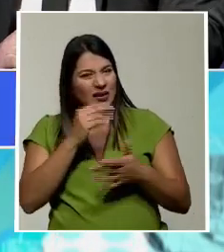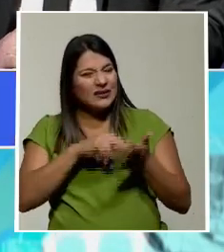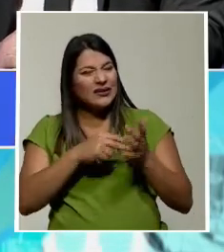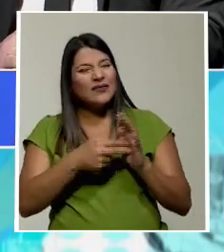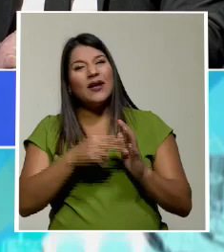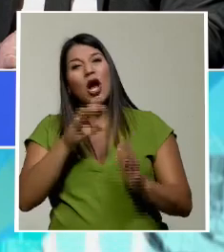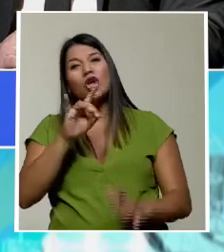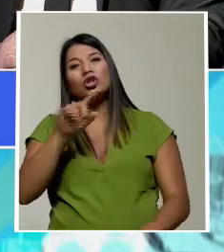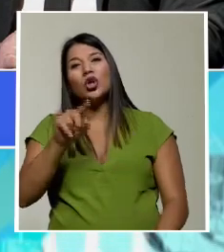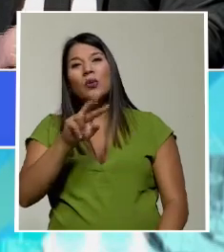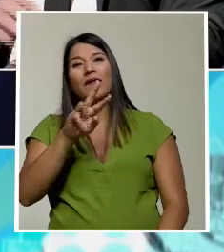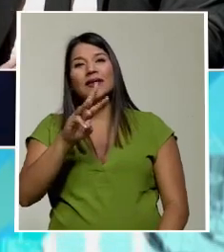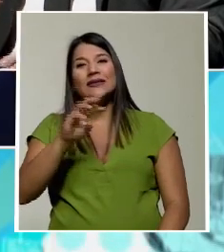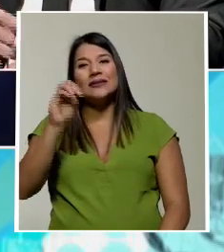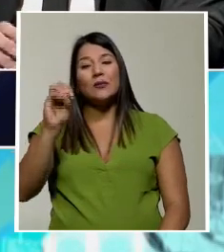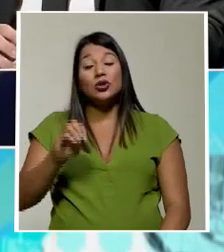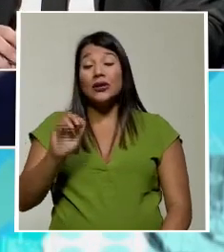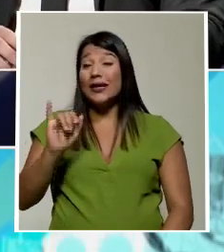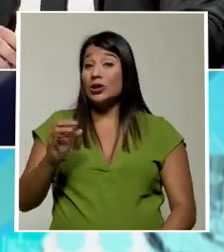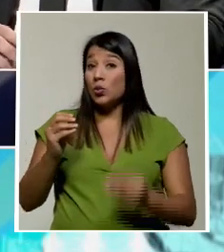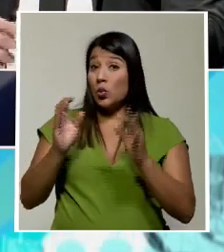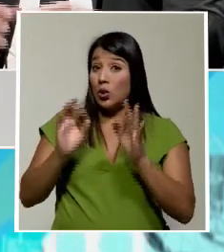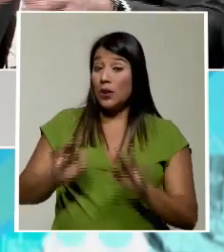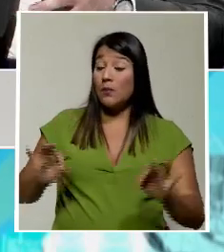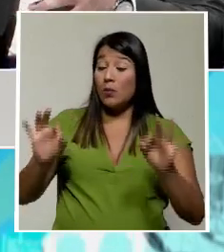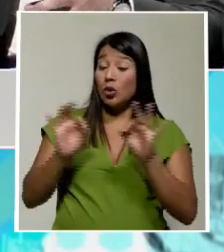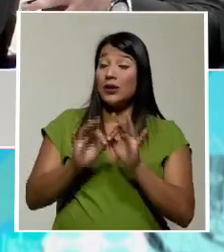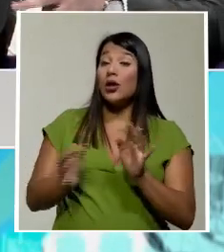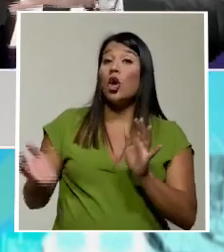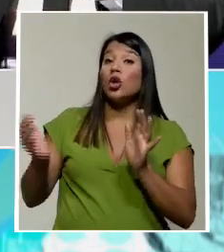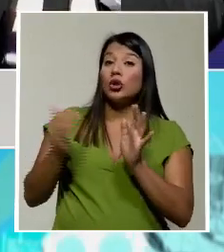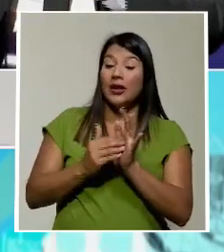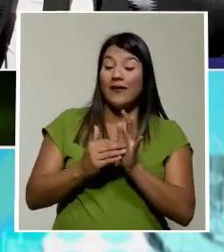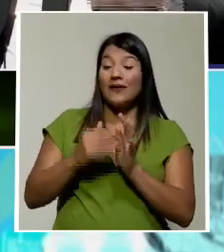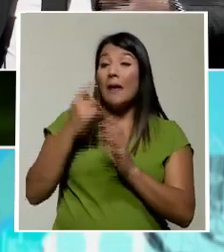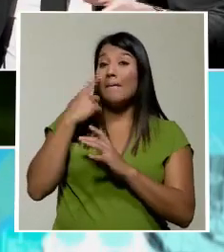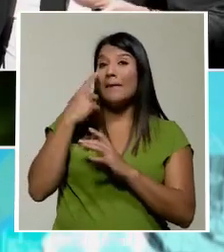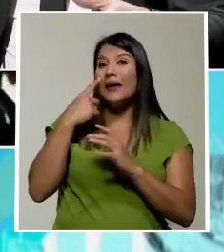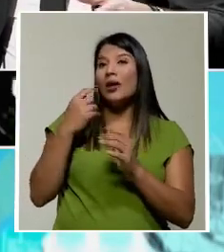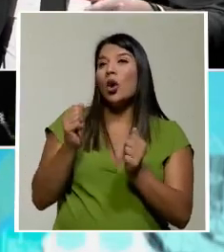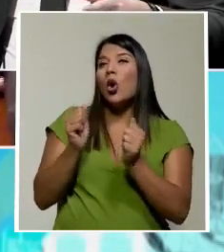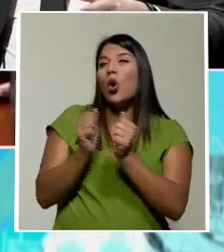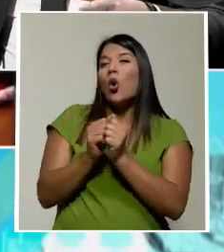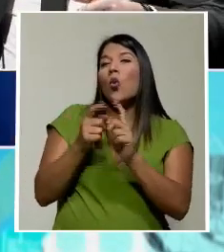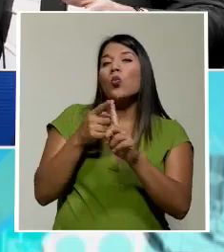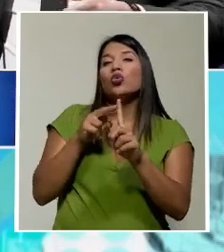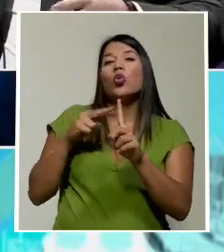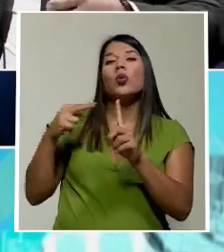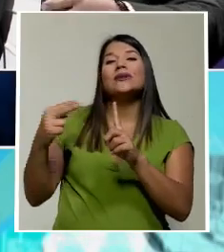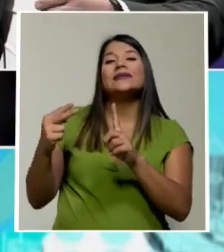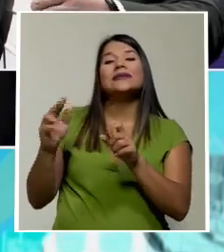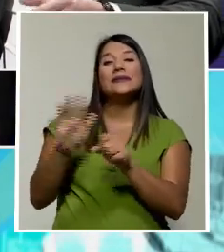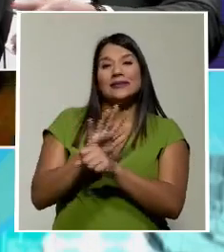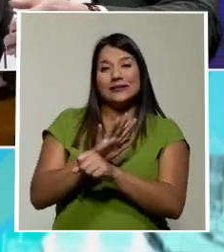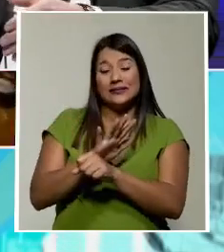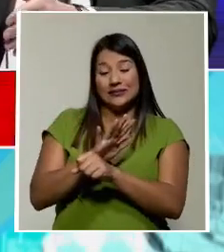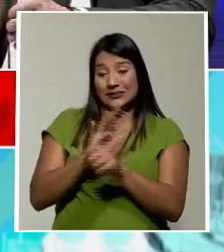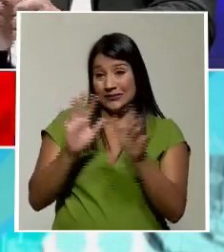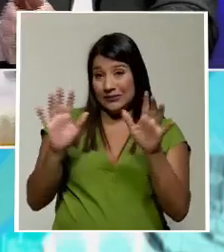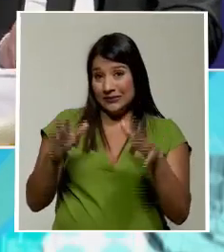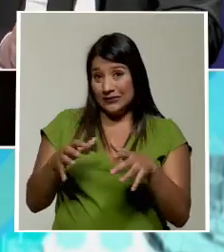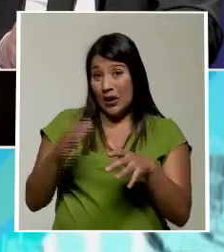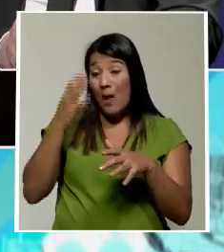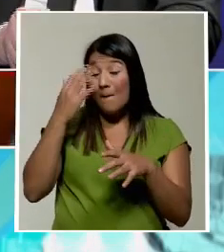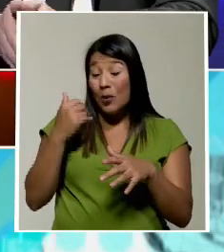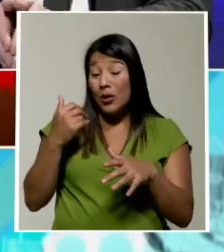8,26%? Eso es importante de nuevo verlo con una visión de conjunto, ¿verdad? Porque